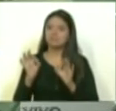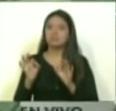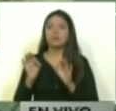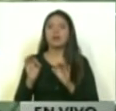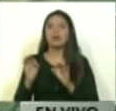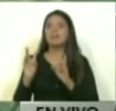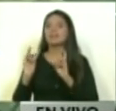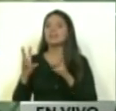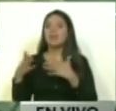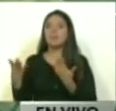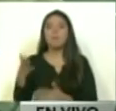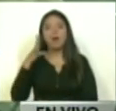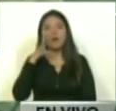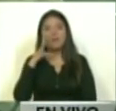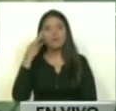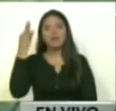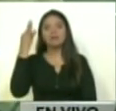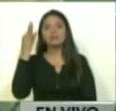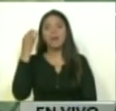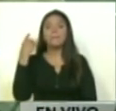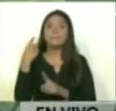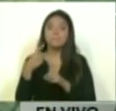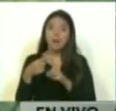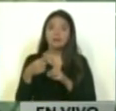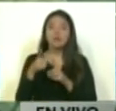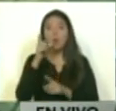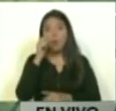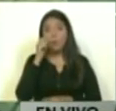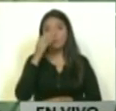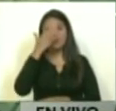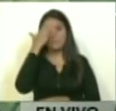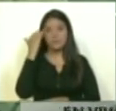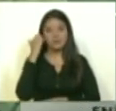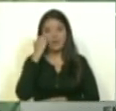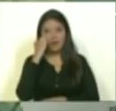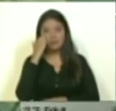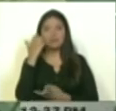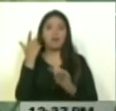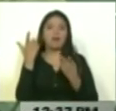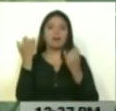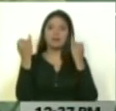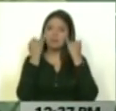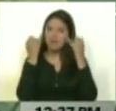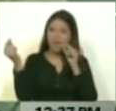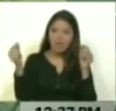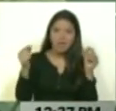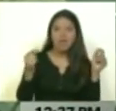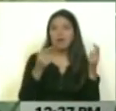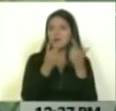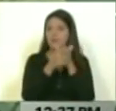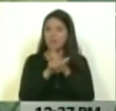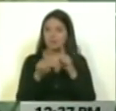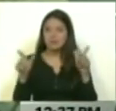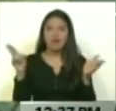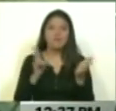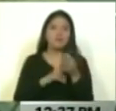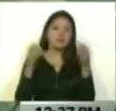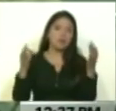al generalísimo Francisco de Miranda, a la lectura, a la difusión de las ideas, a la verdadera libertad, a la verdadera